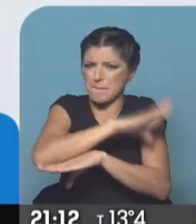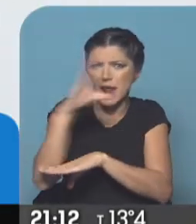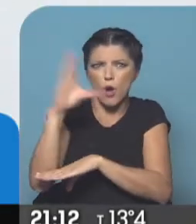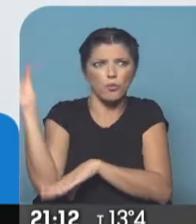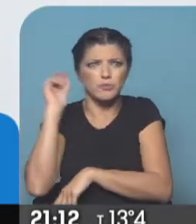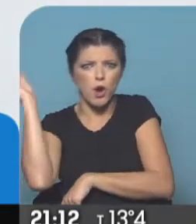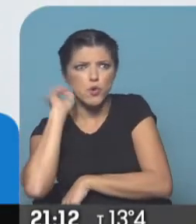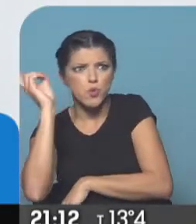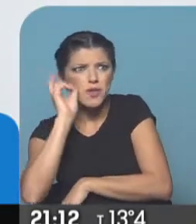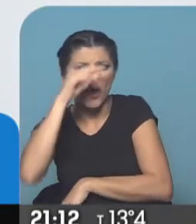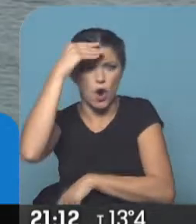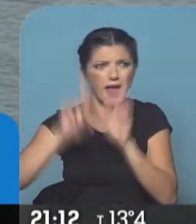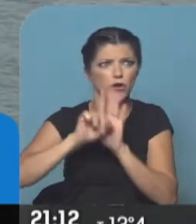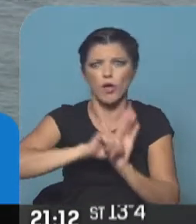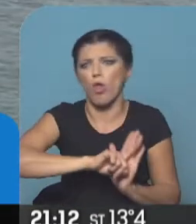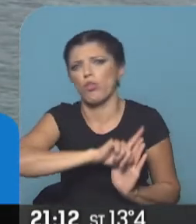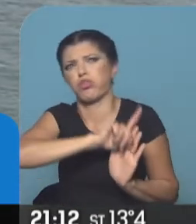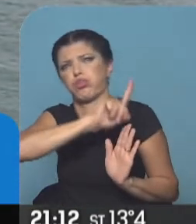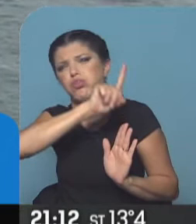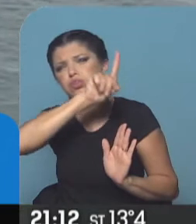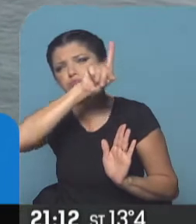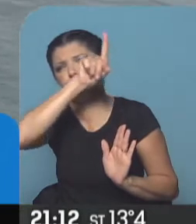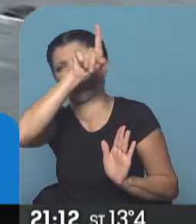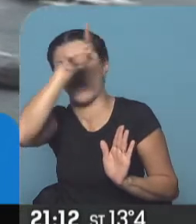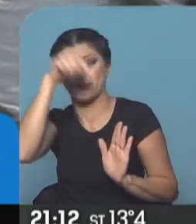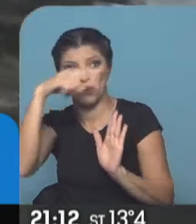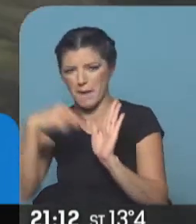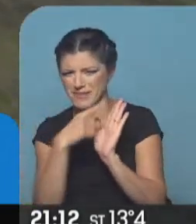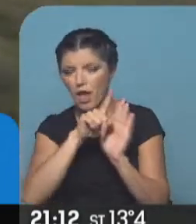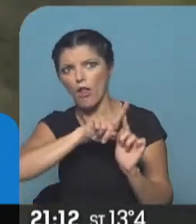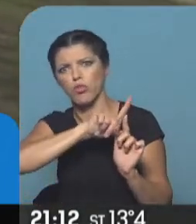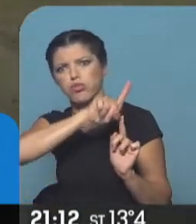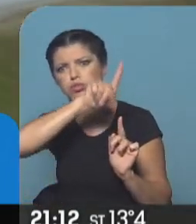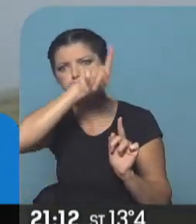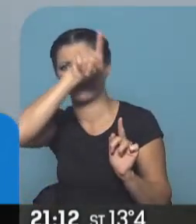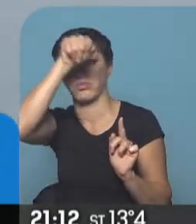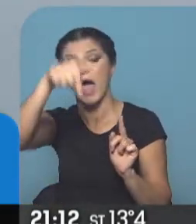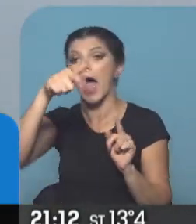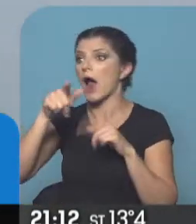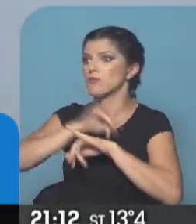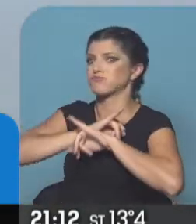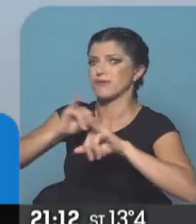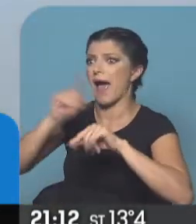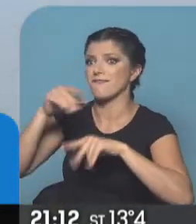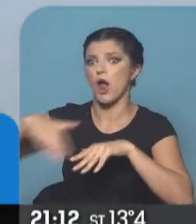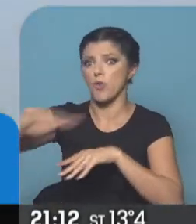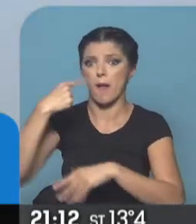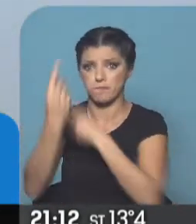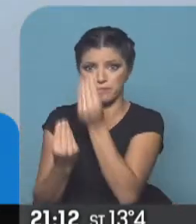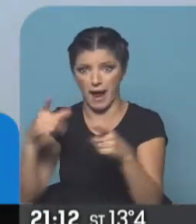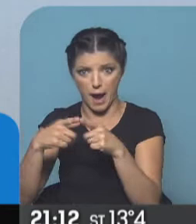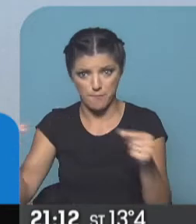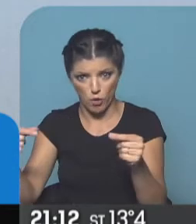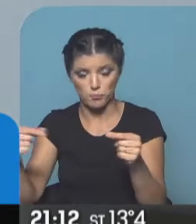disparado desde Sunan, cerca de Pyongyang. Mensajes de texto alertaban a la población.